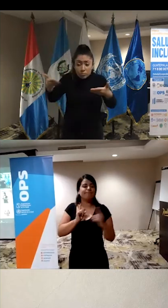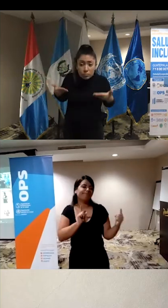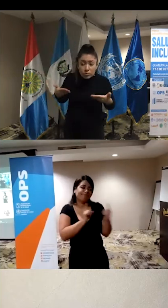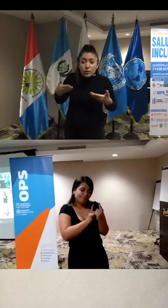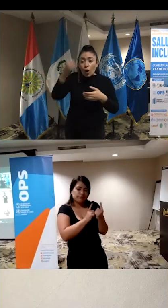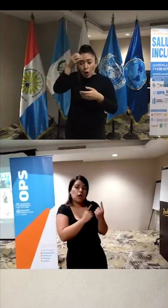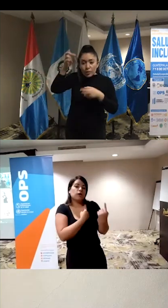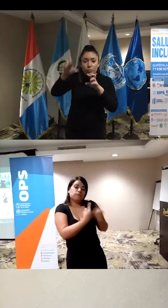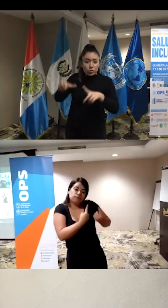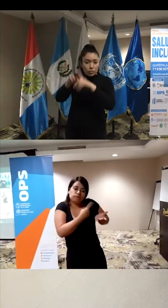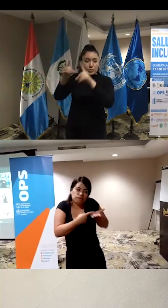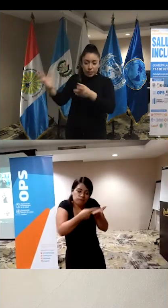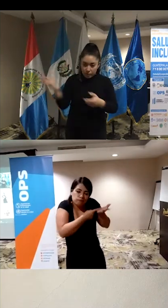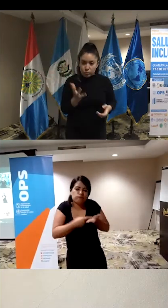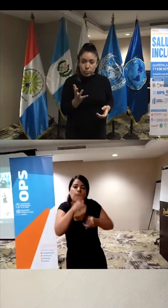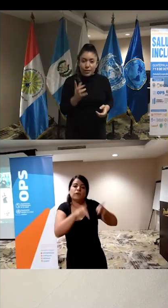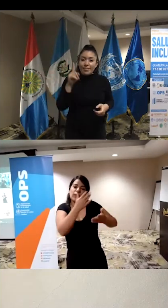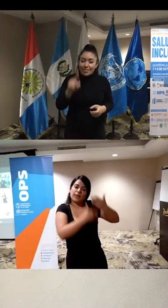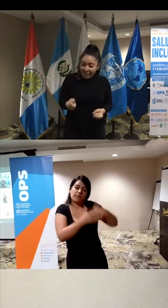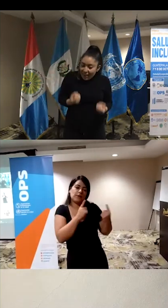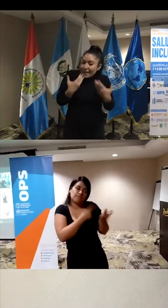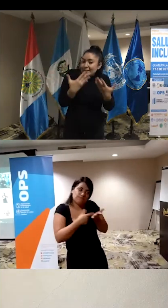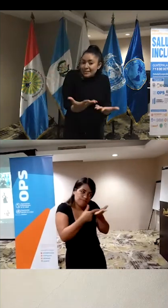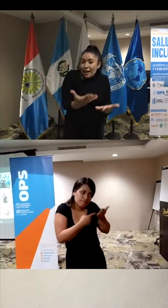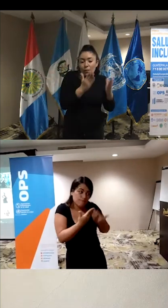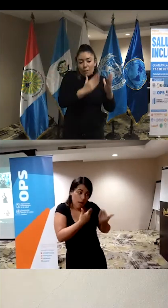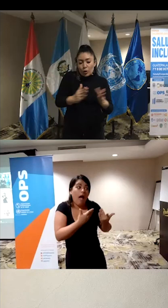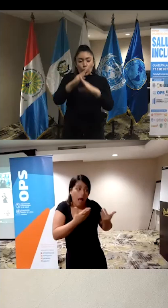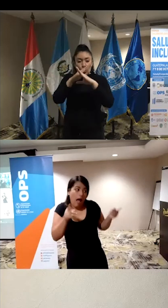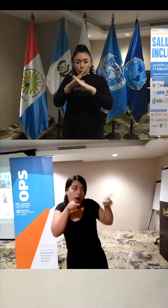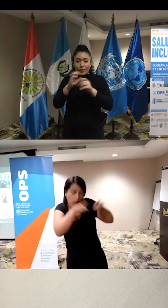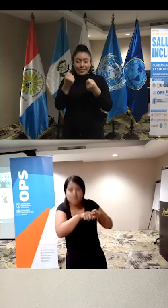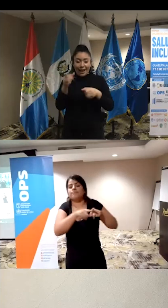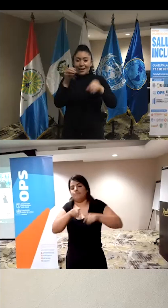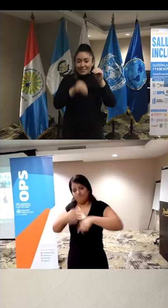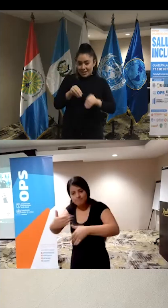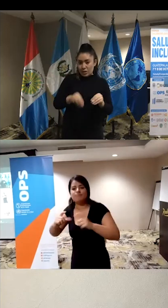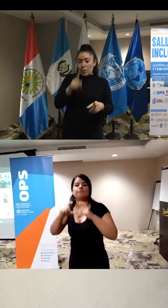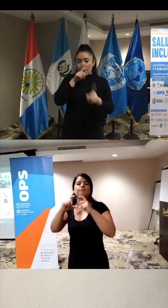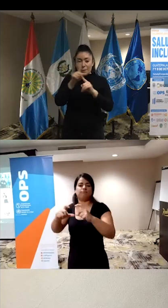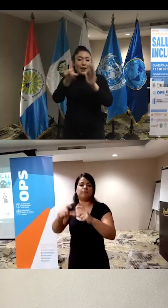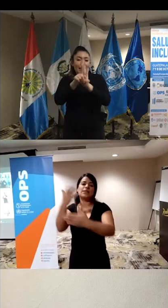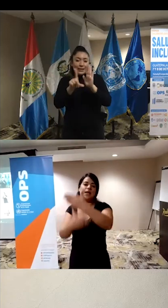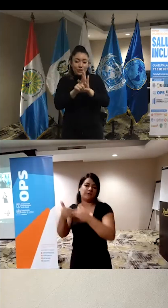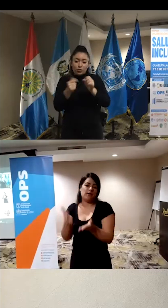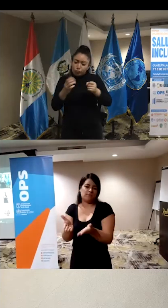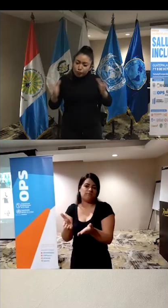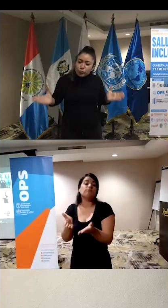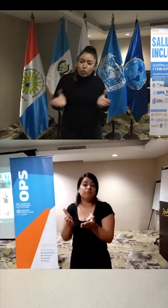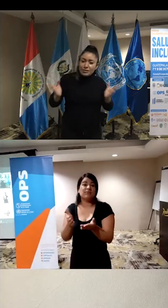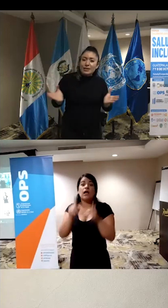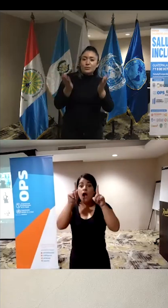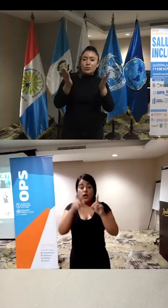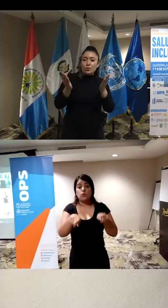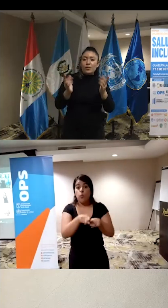discapacidad. Deben de garantizar que los protocolos que están realizando, las legislaciones que están impulsando,